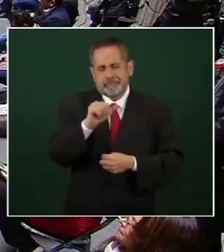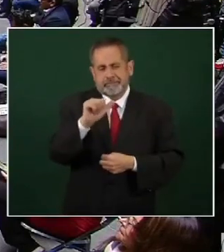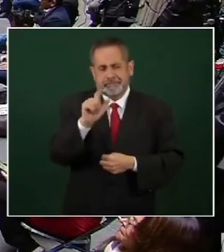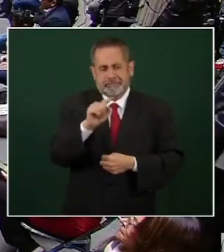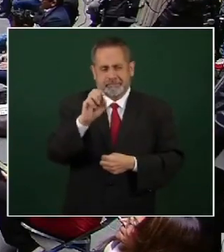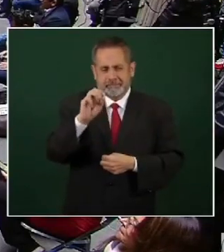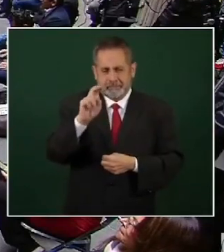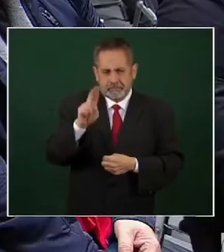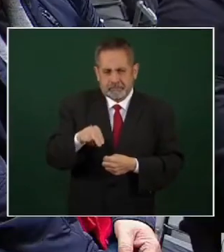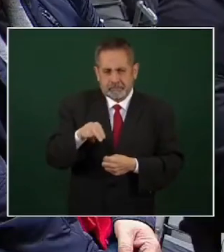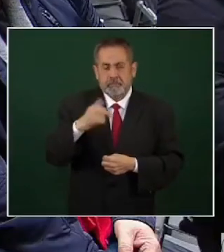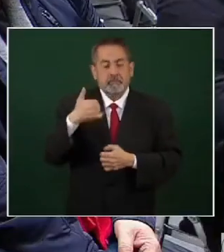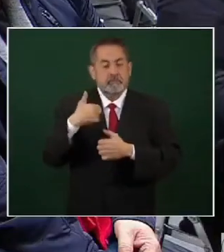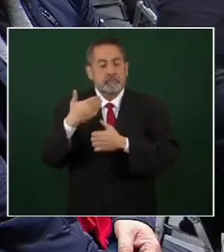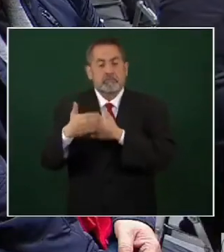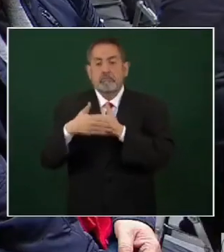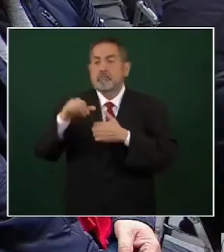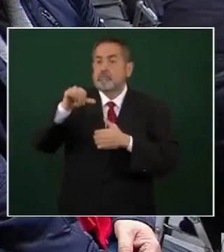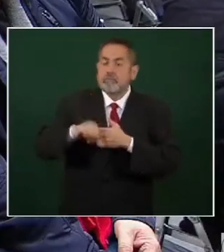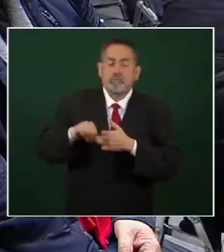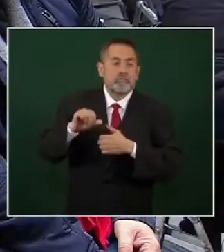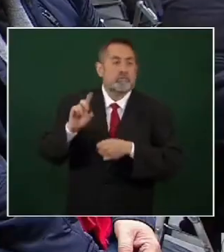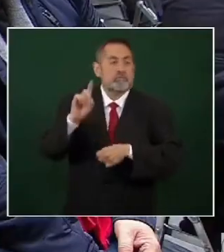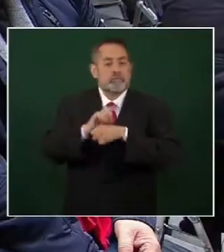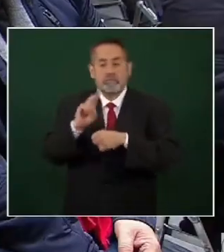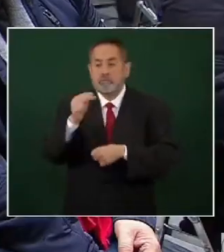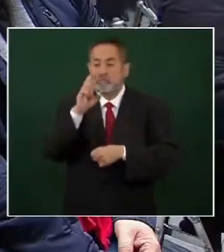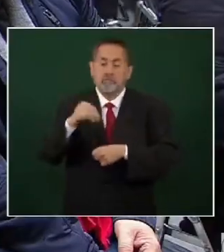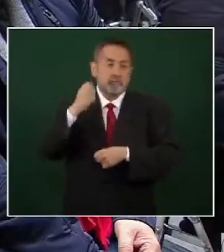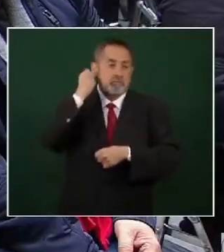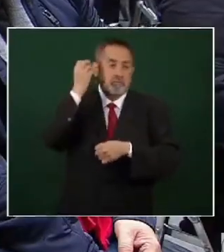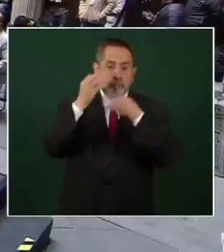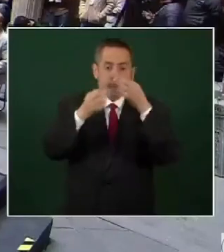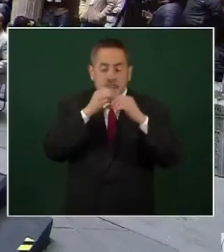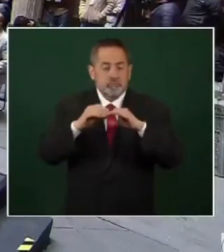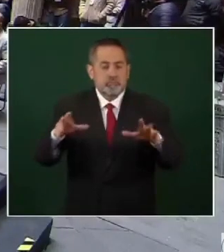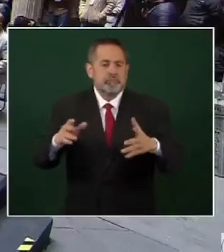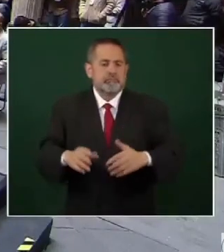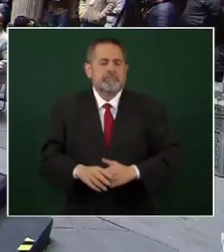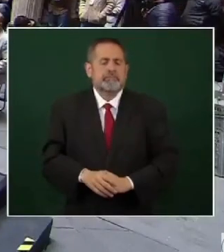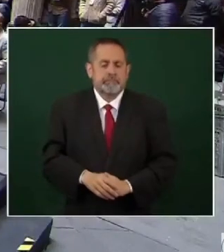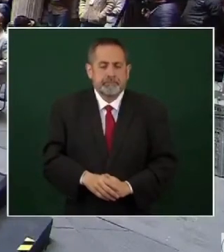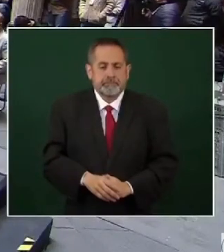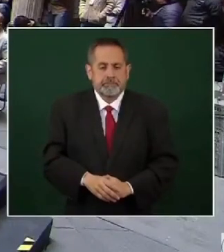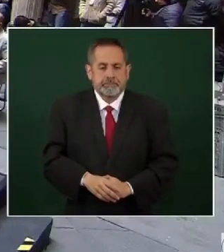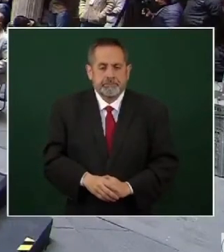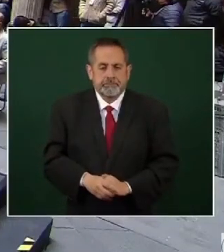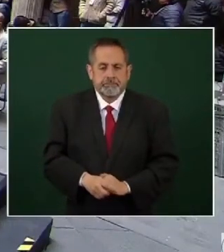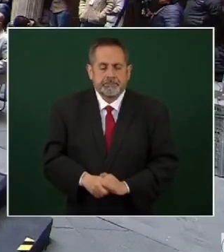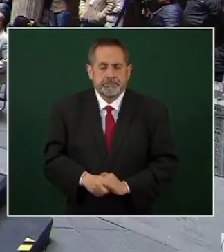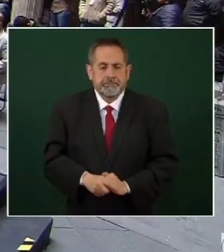la conferencia de prensa que se va a dar hoy por parte de la UNAM. Gracias, presidente. Sería la primera. Mire, este